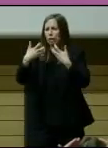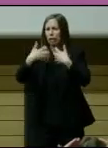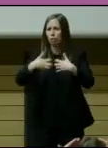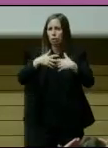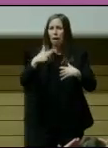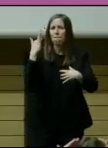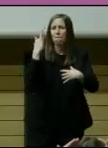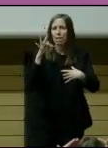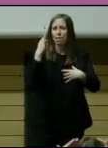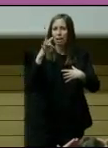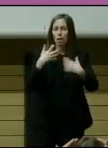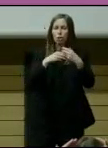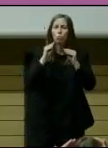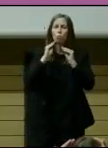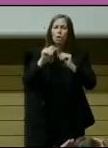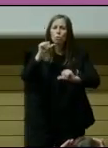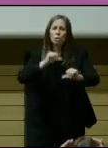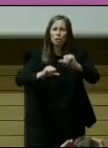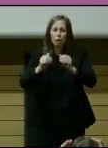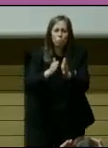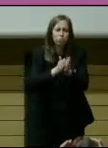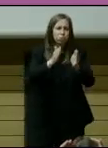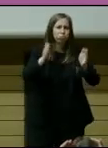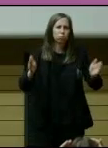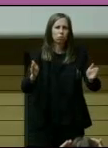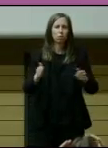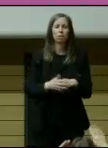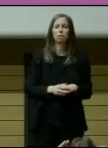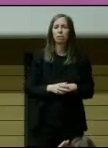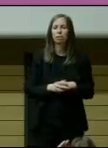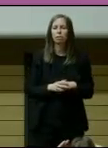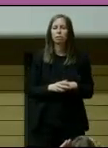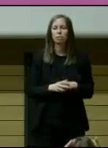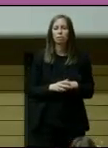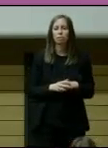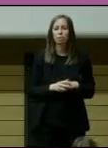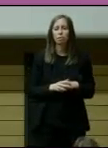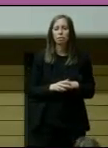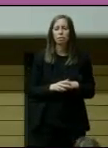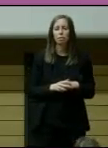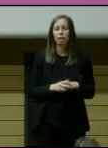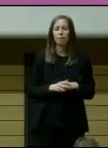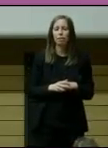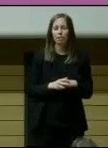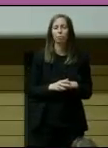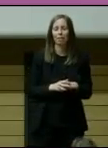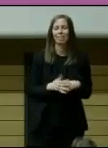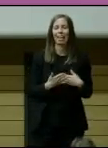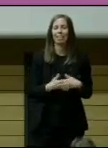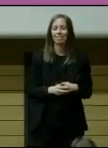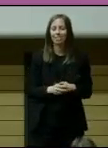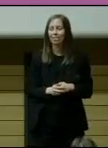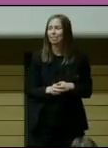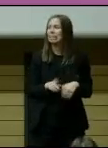industriales fentanilo, su industria química legal. Su industria química legal. Sí, ¿cuánto?